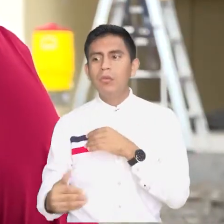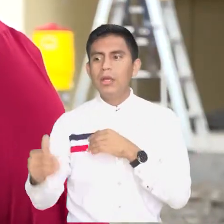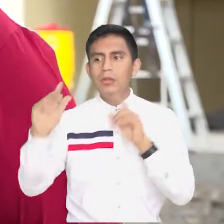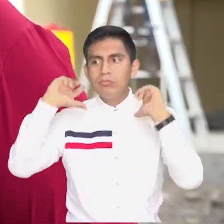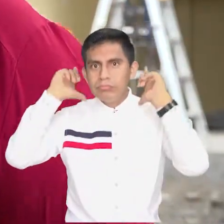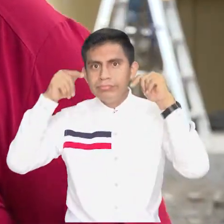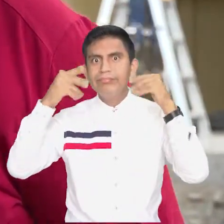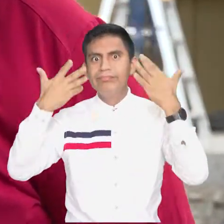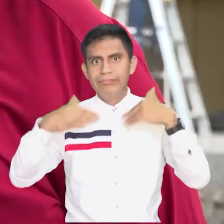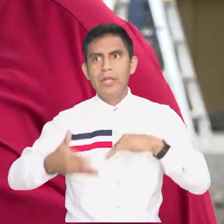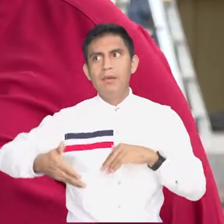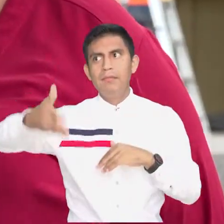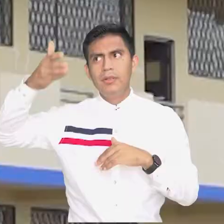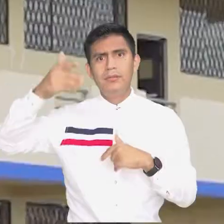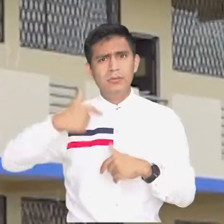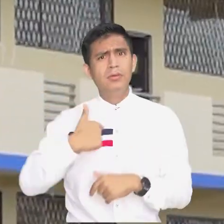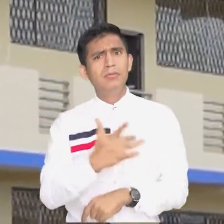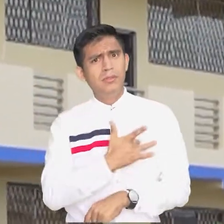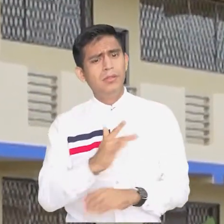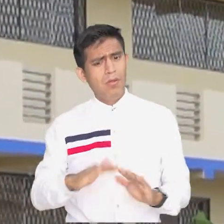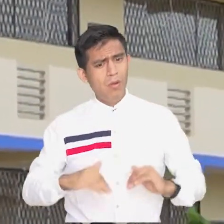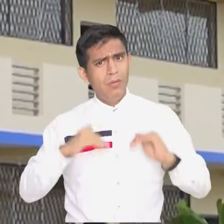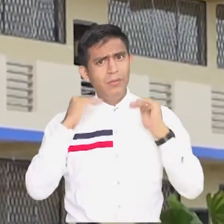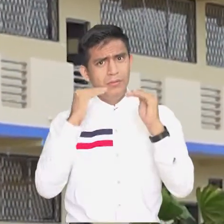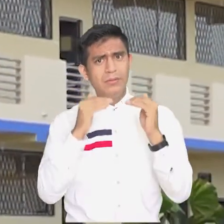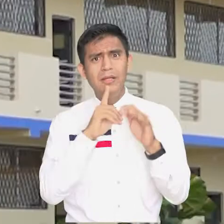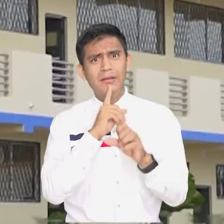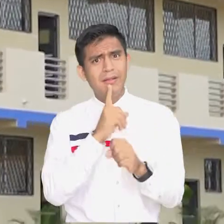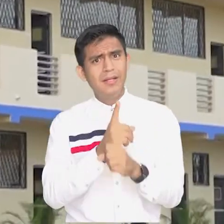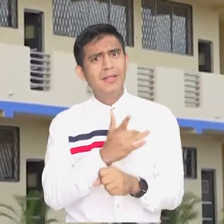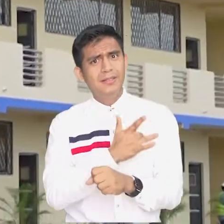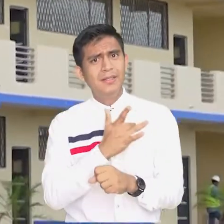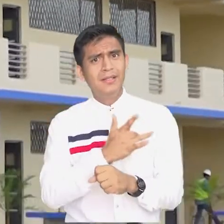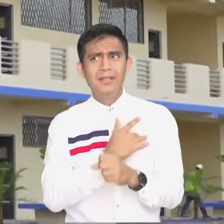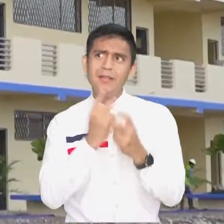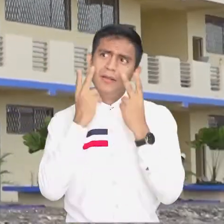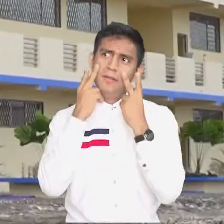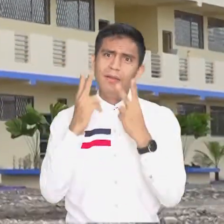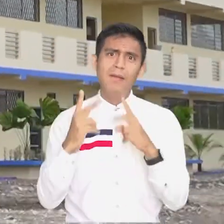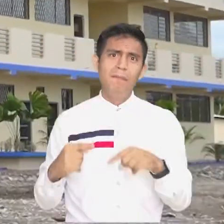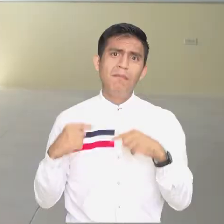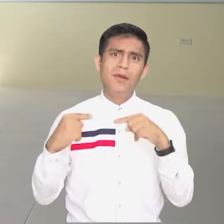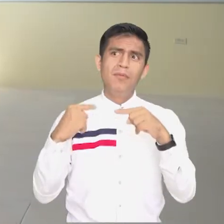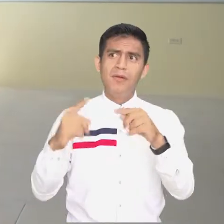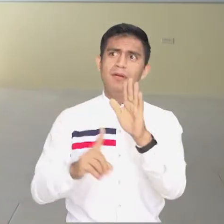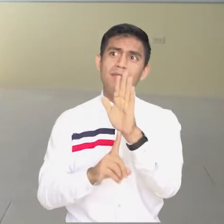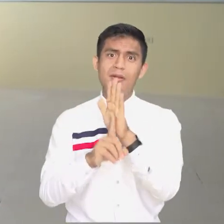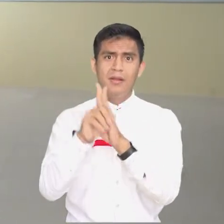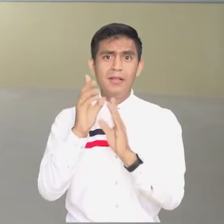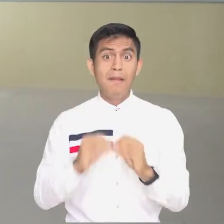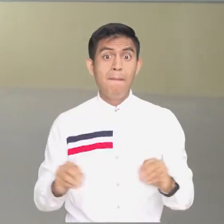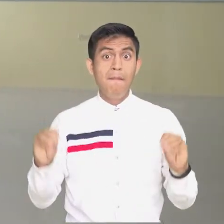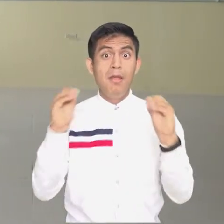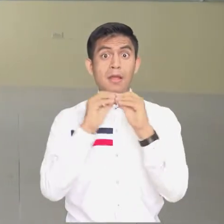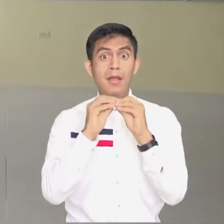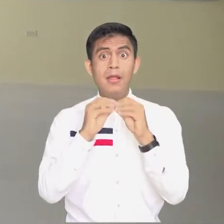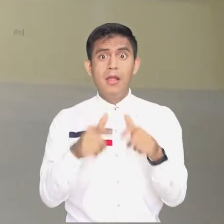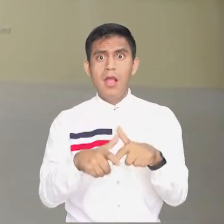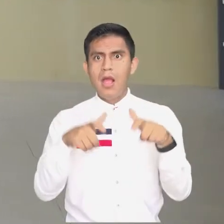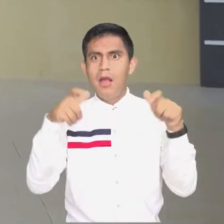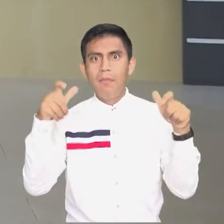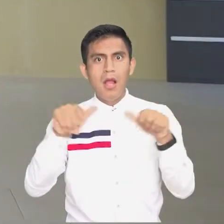mis hijos y me siento muy orgullosa porque sinceramente lo veo cada vez que está progresando,